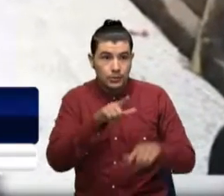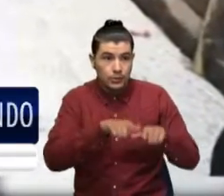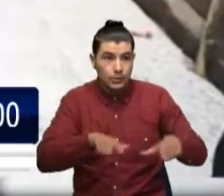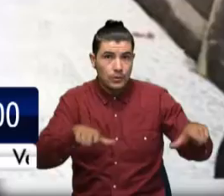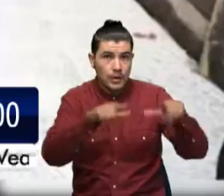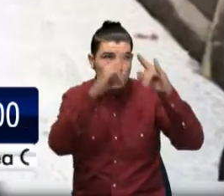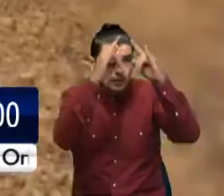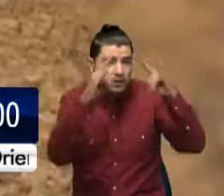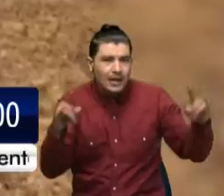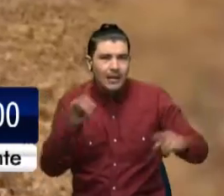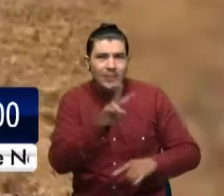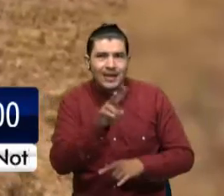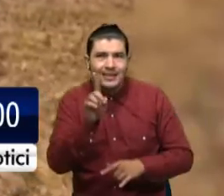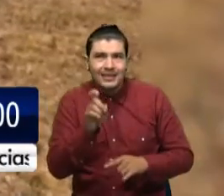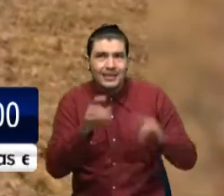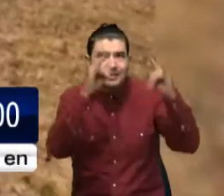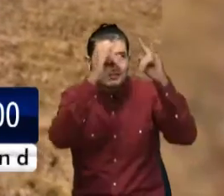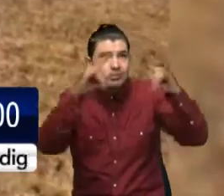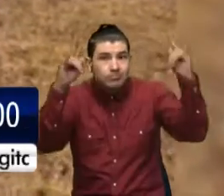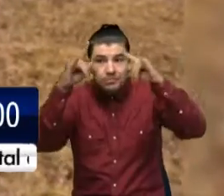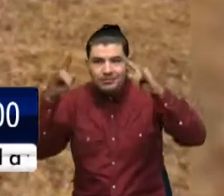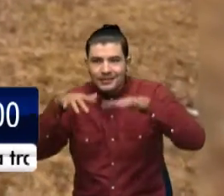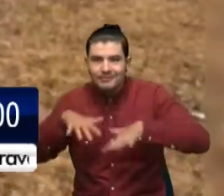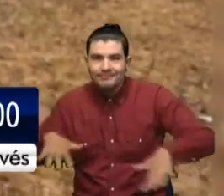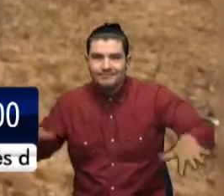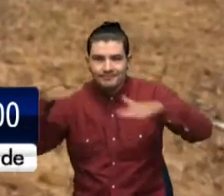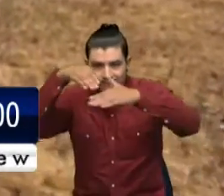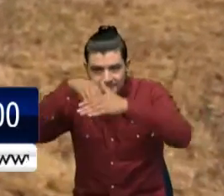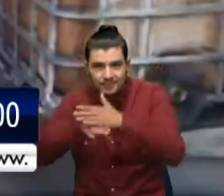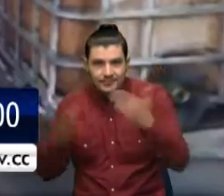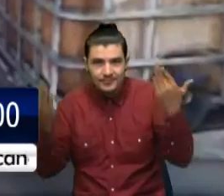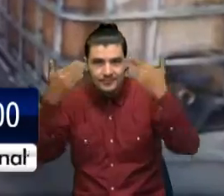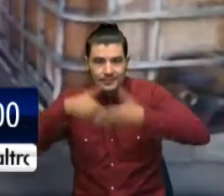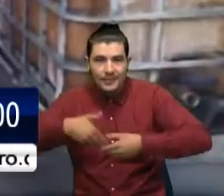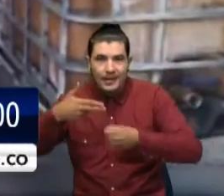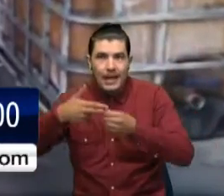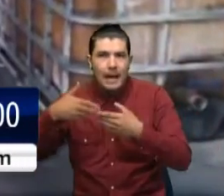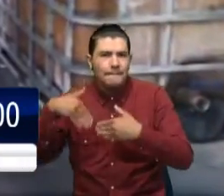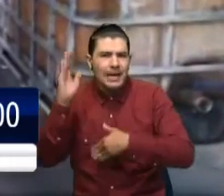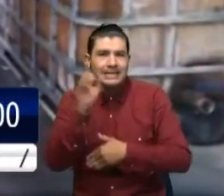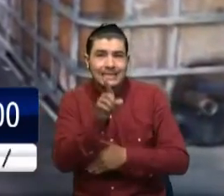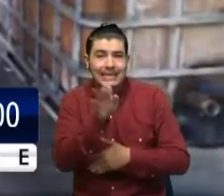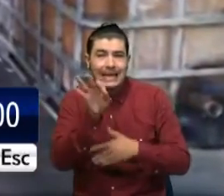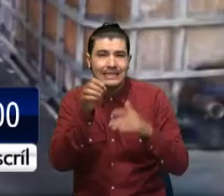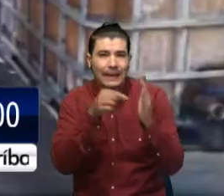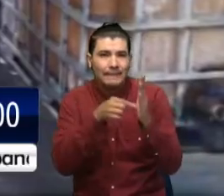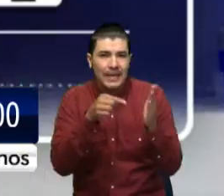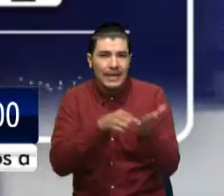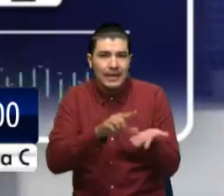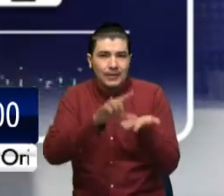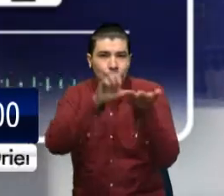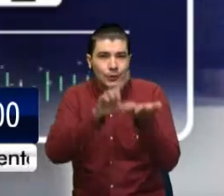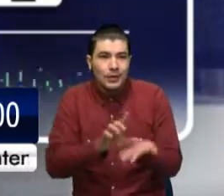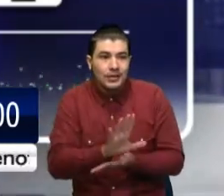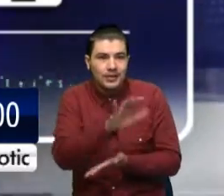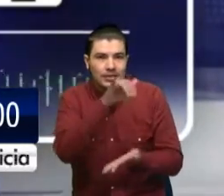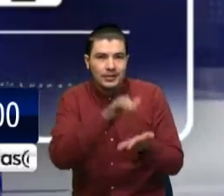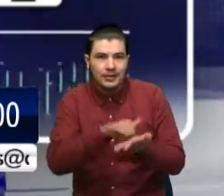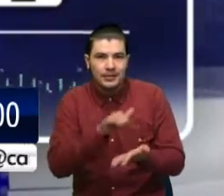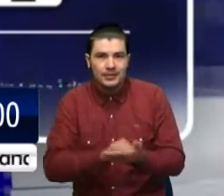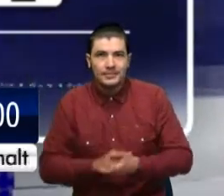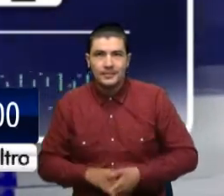26 en total estaba almacenado el combustible más de 13 mil galones se incautan